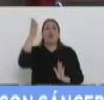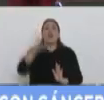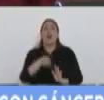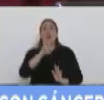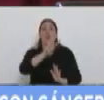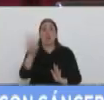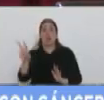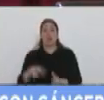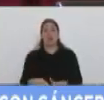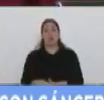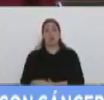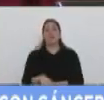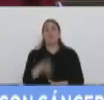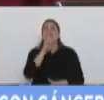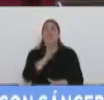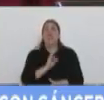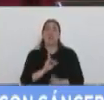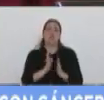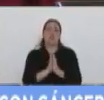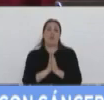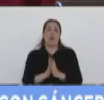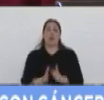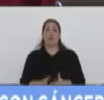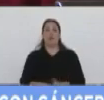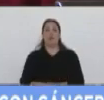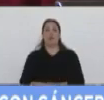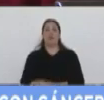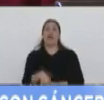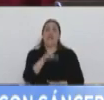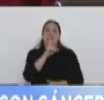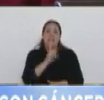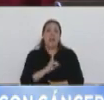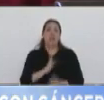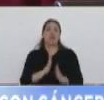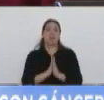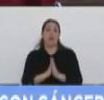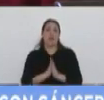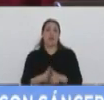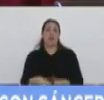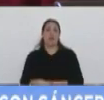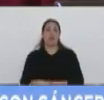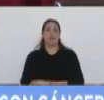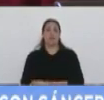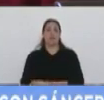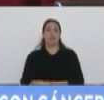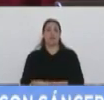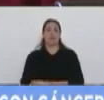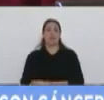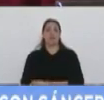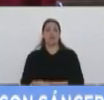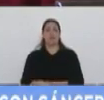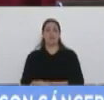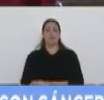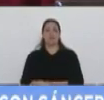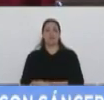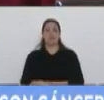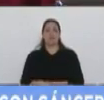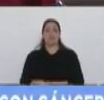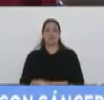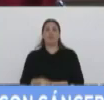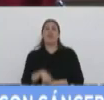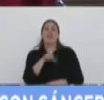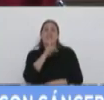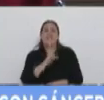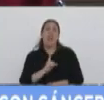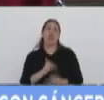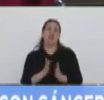va a faltar algo más, pero que de esta manera poder darle un aliciente a todo lo que tienen que atravesar y creo que en esta propuesta